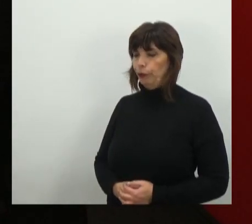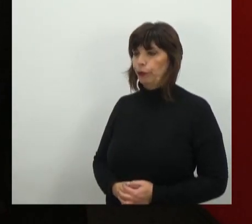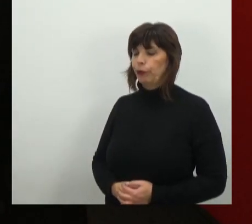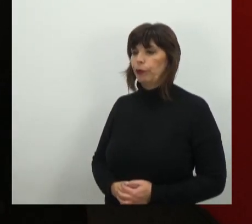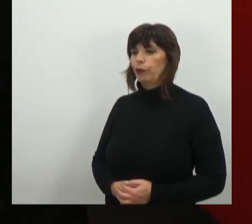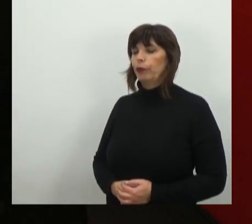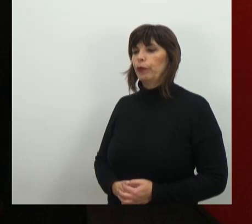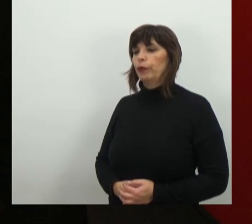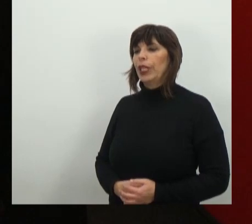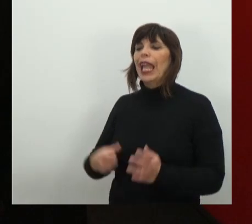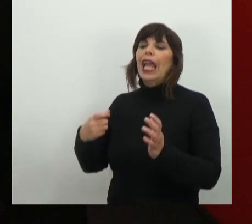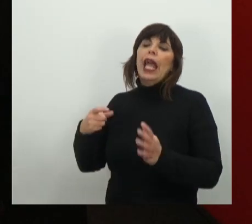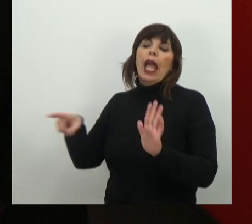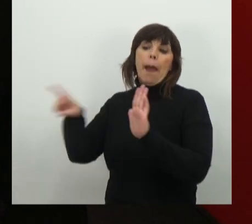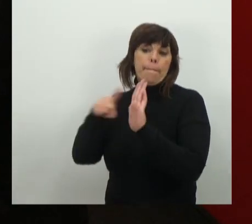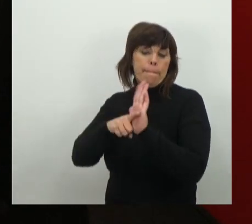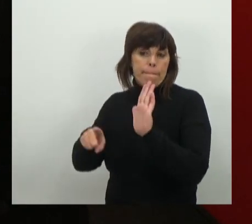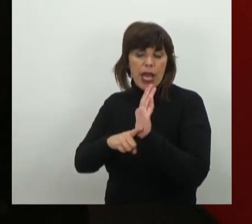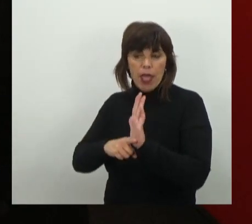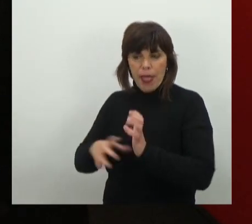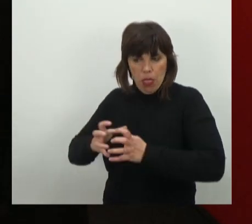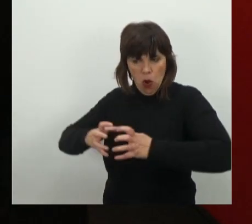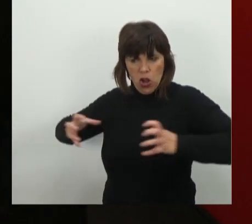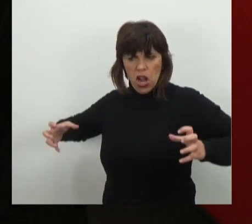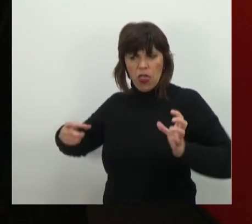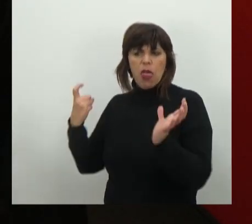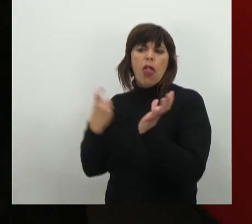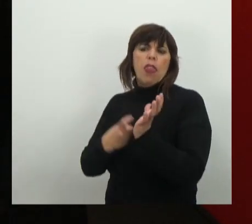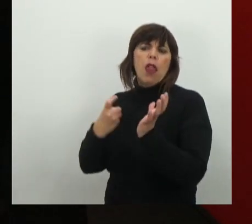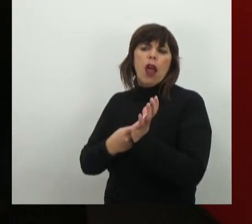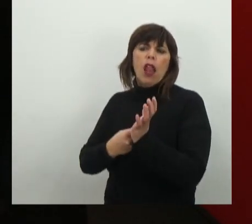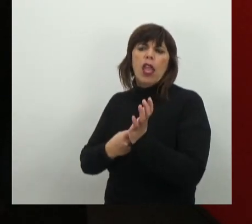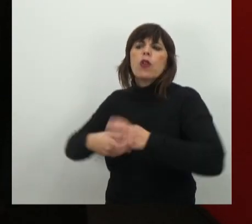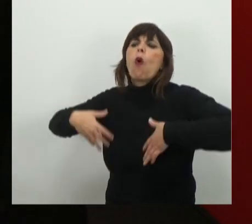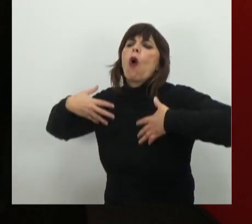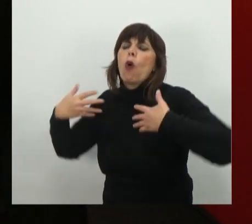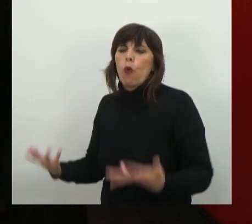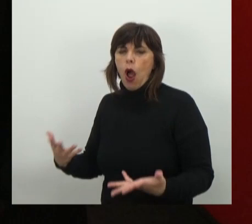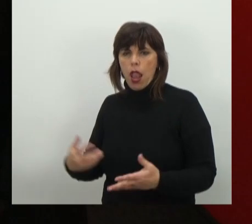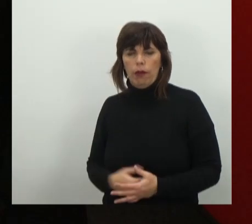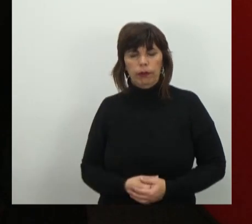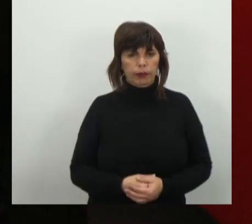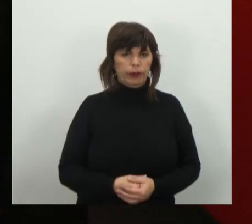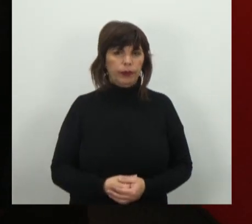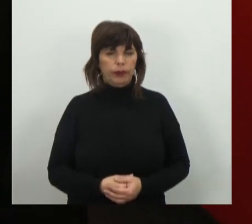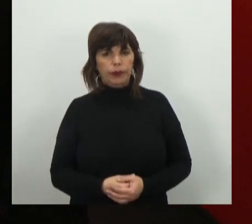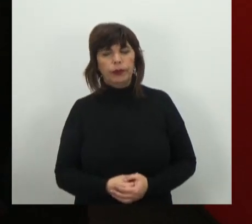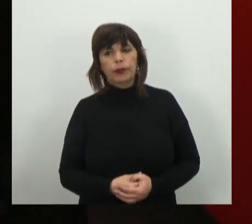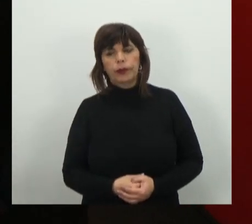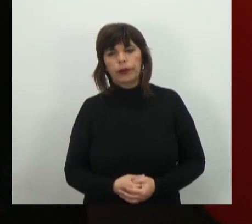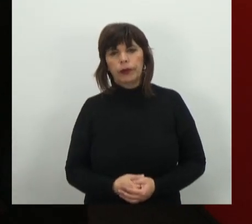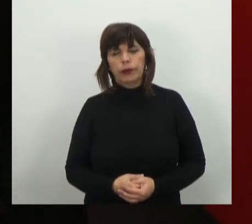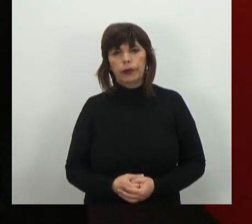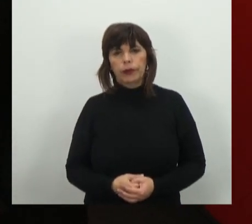más grande de la ley, no de la gracia. Eso lo podemos leer también en Lucas 13, pero también